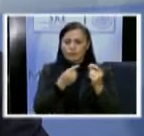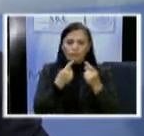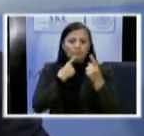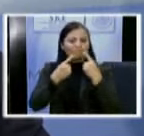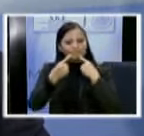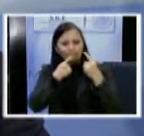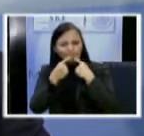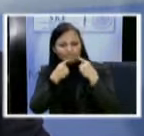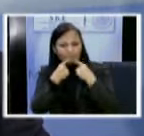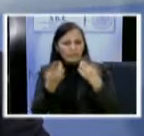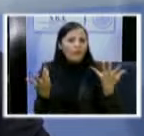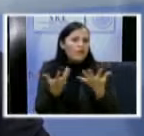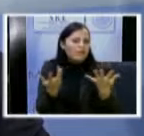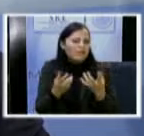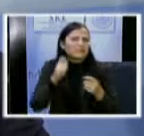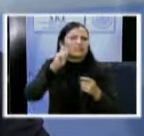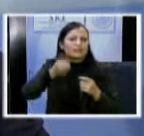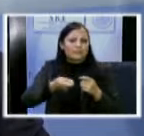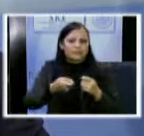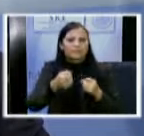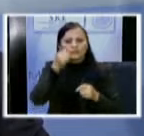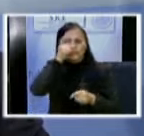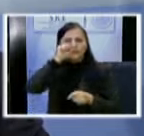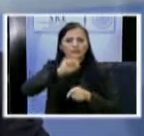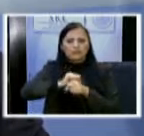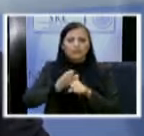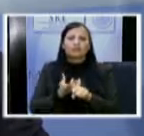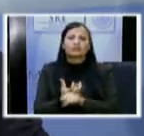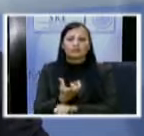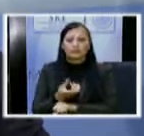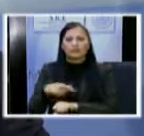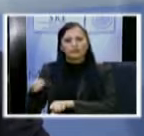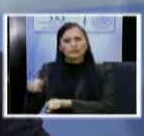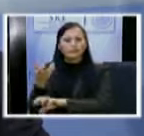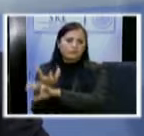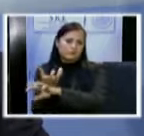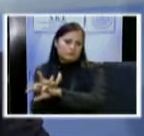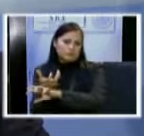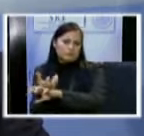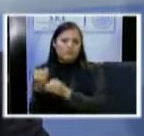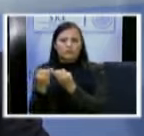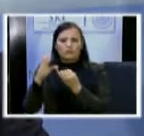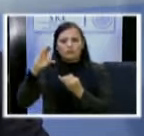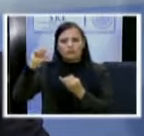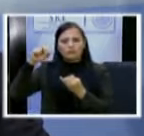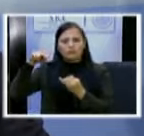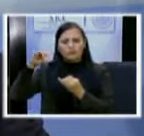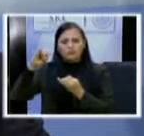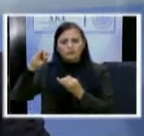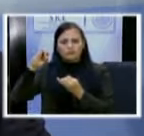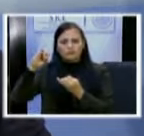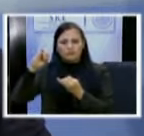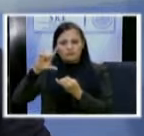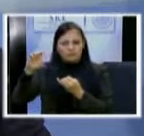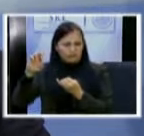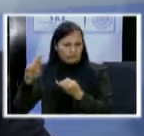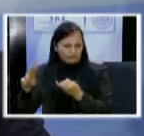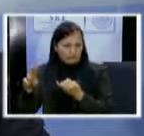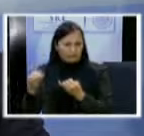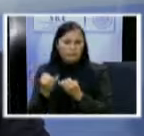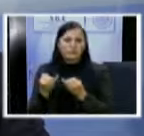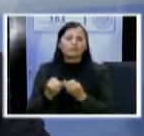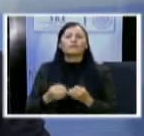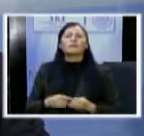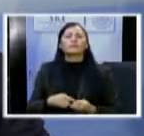fue el secretario de Estado Kerry de Estados Unidos, con presencia del canciller Mi de México y el canciller